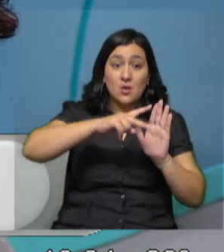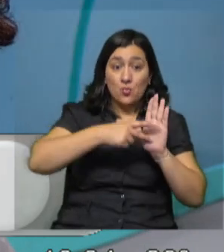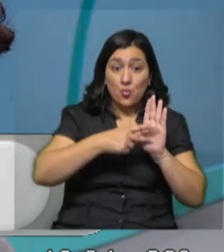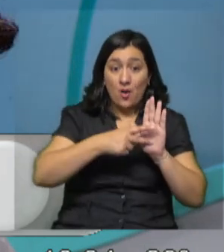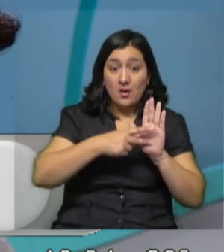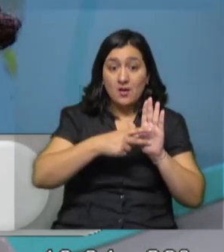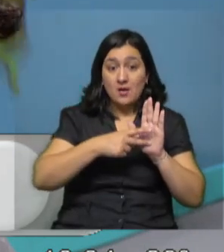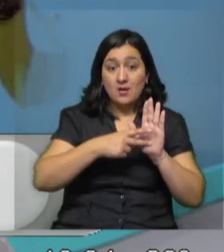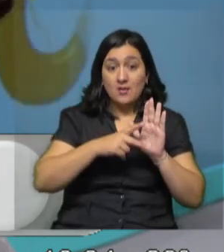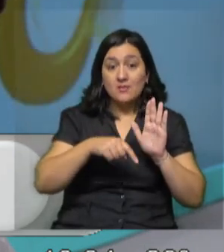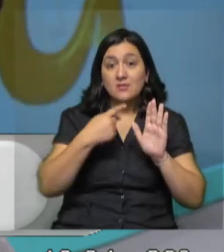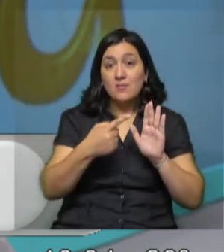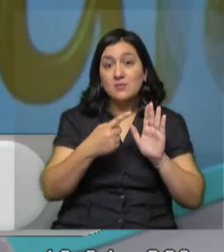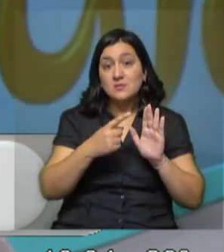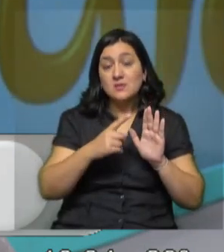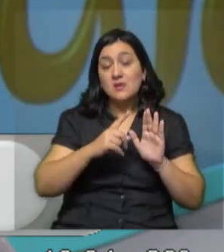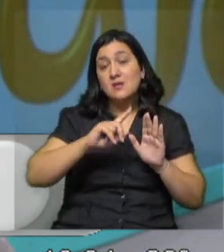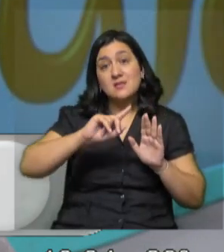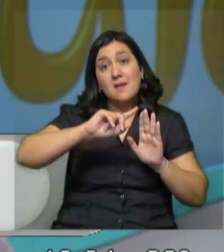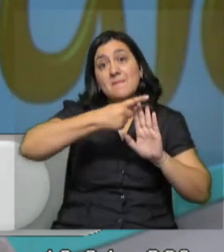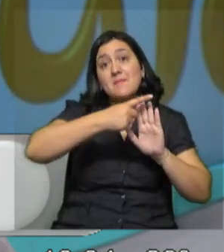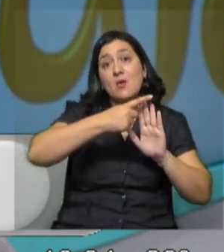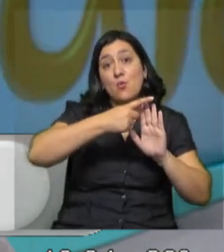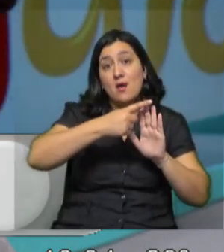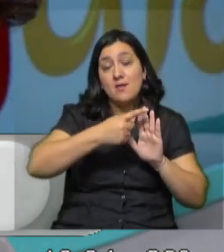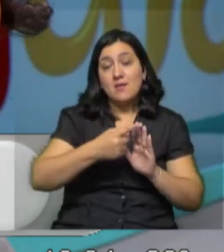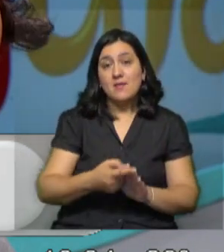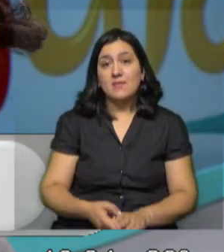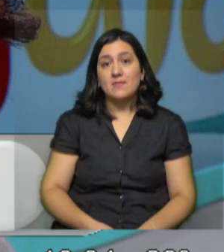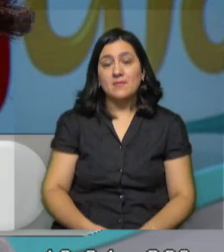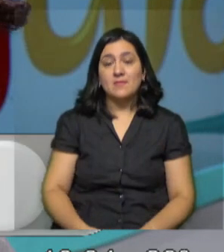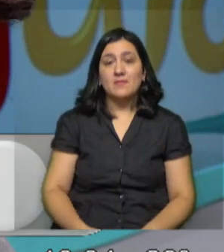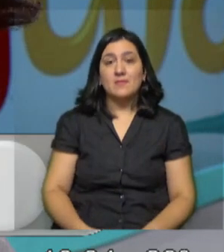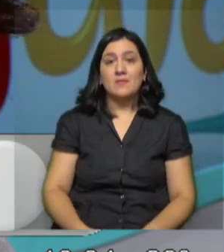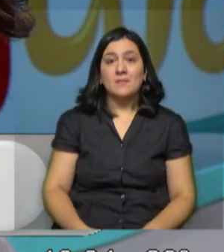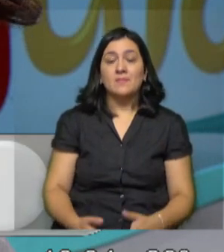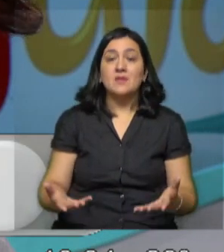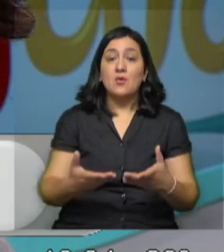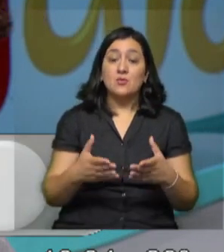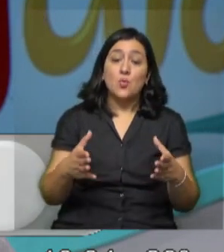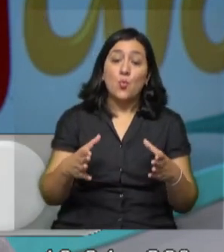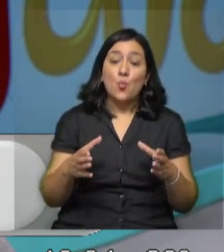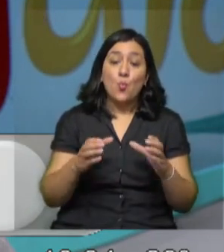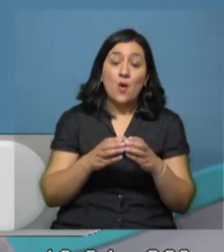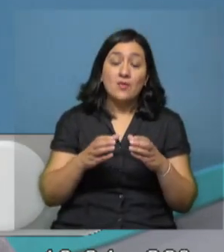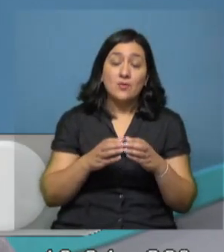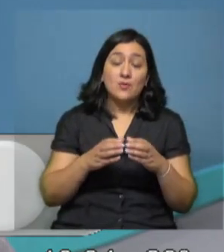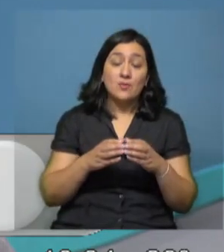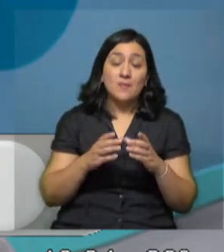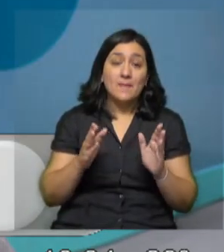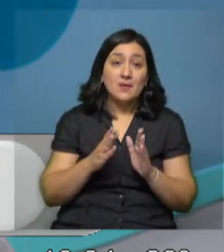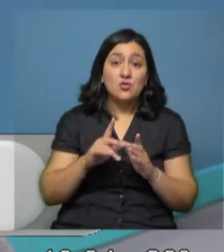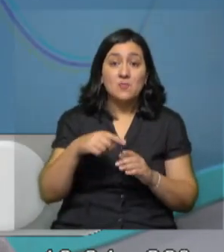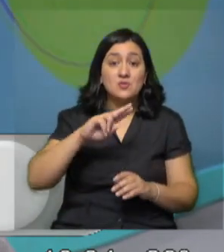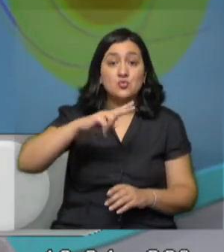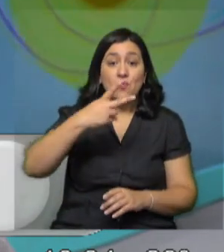tomar el protagónico de la dupla técnica y estar en un cuadro más chico, luego llegar a esta sub-20 de Peñarol,